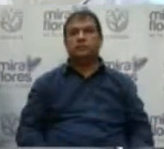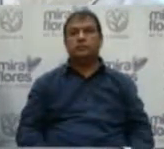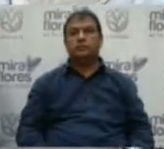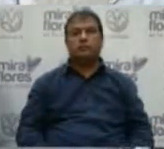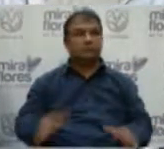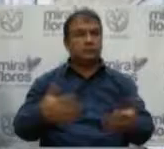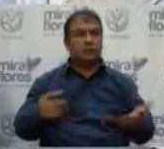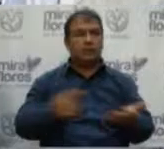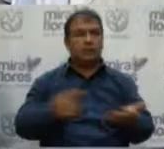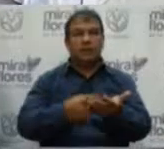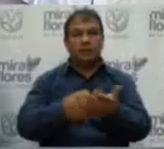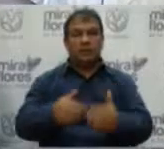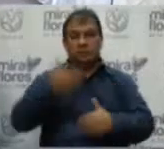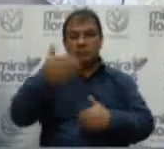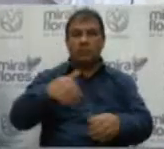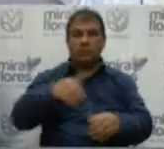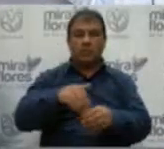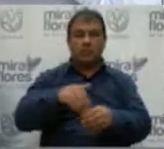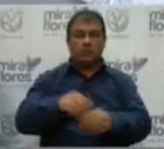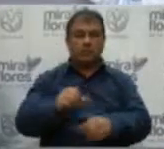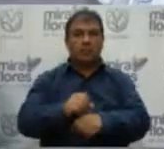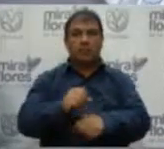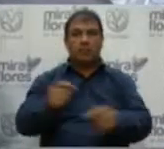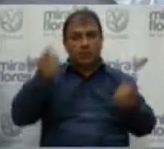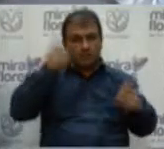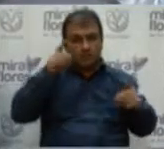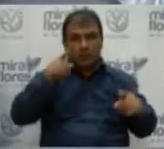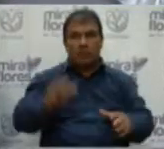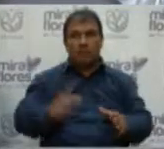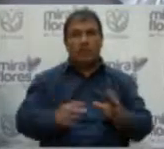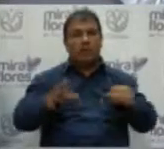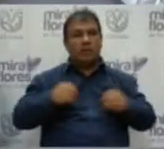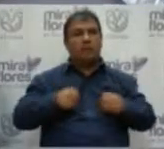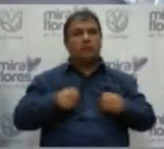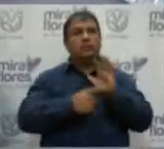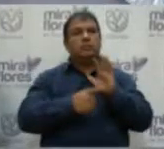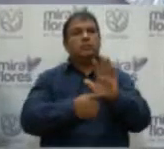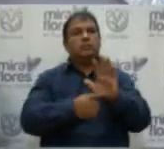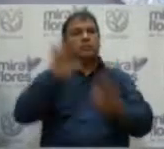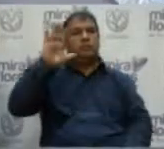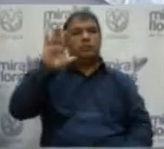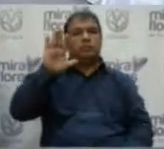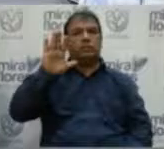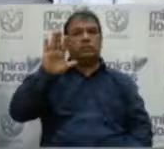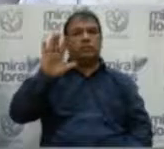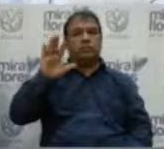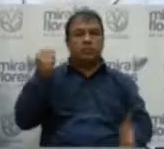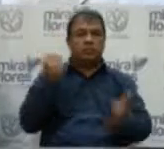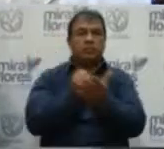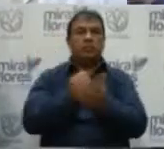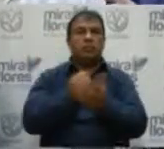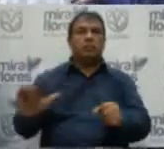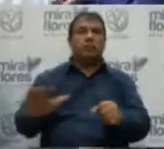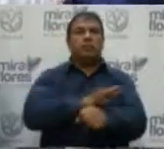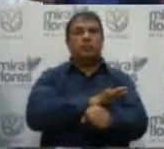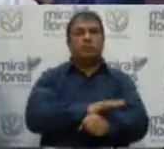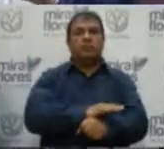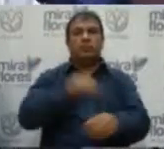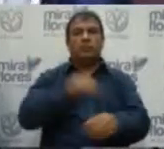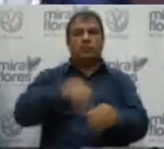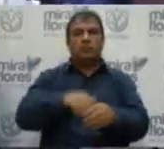Si no hay debate, procederemos a votar. Aquellos miembros del Consejo que estén a favor, si no se expresaron, señal de conformidad. Se aprueba por unanimidad de votos.